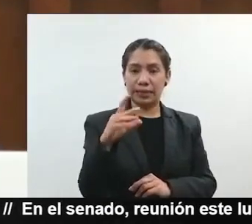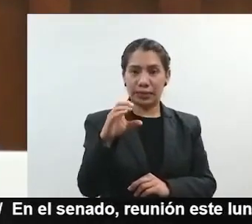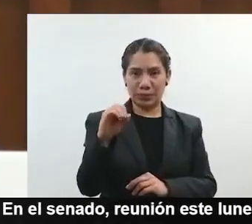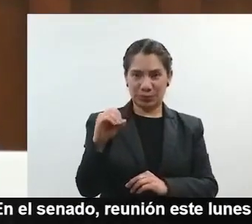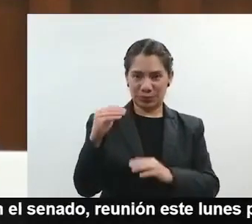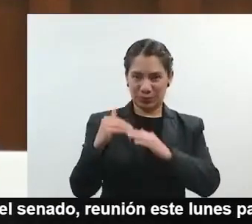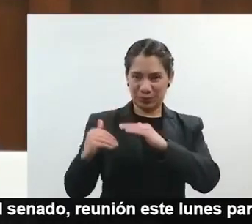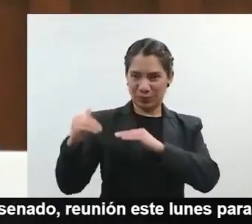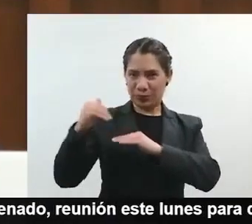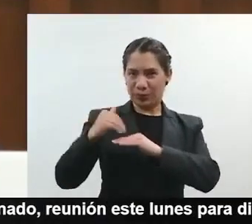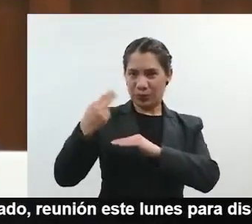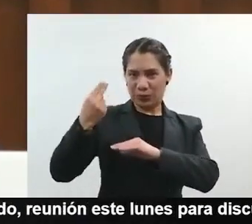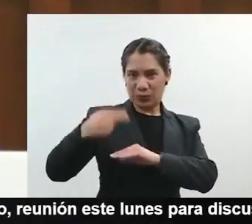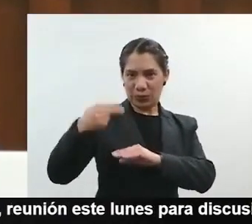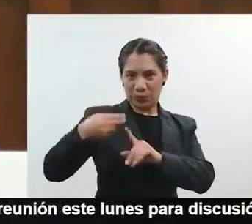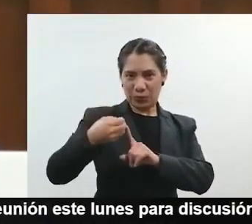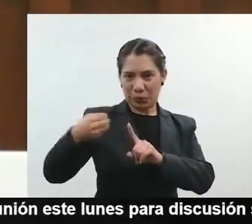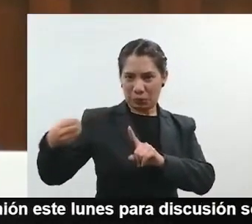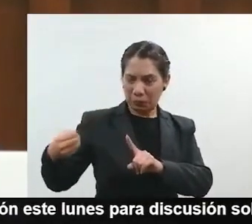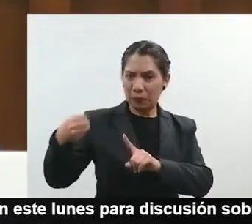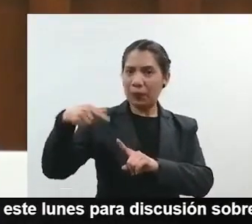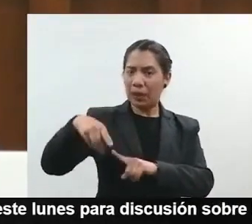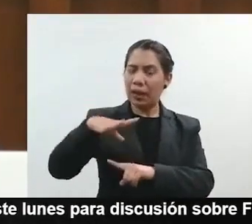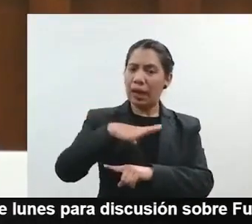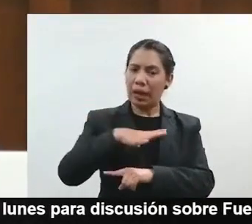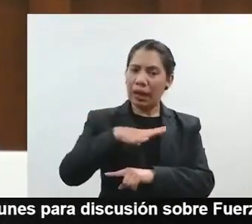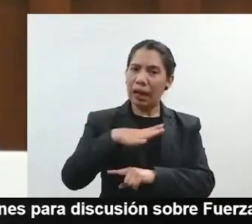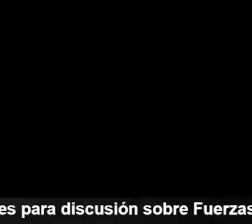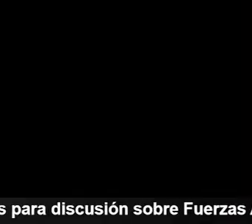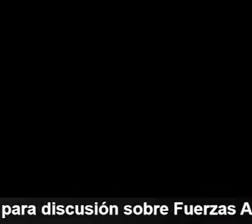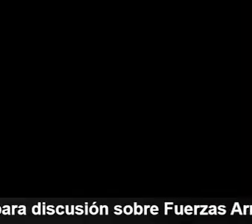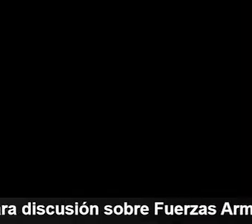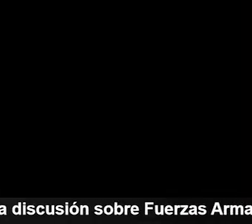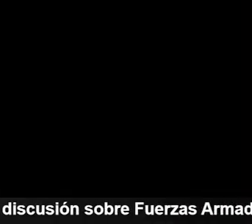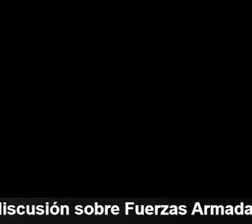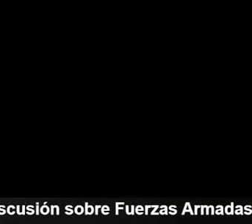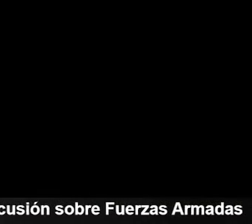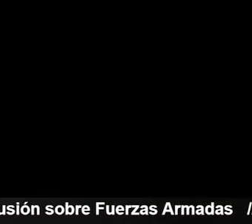en distintas escenas la noche del 26 de septiembre.